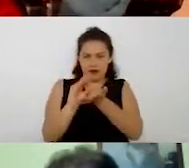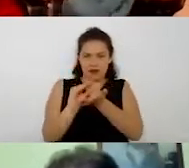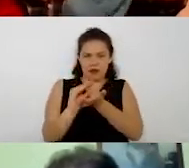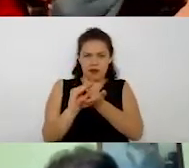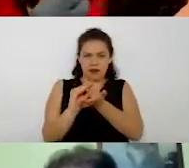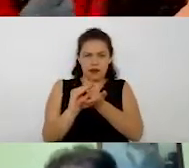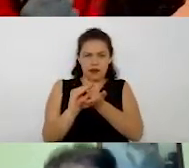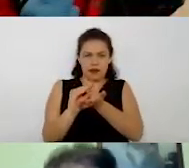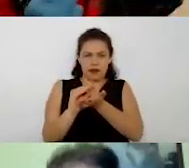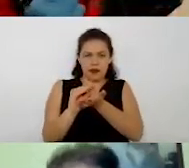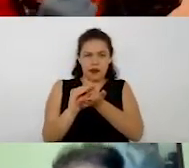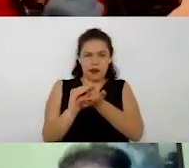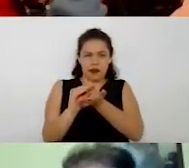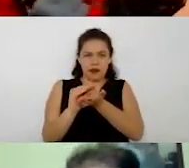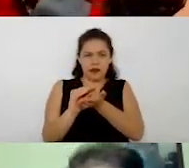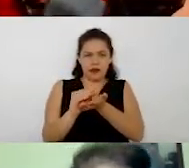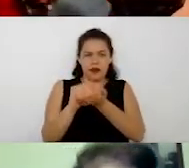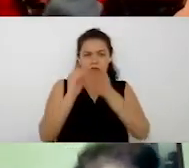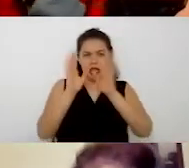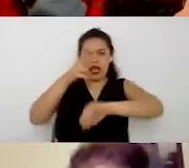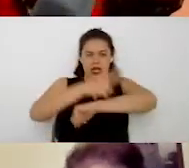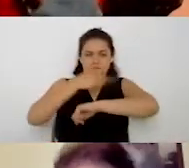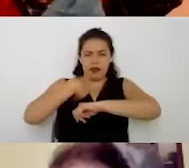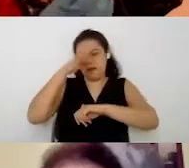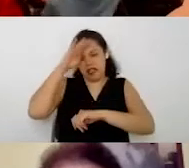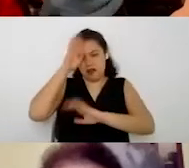primero voy a hacer, identifiquemos aquí está mi herida, ¿no? Supongamos.